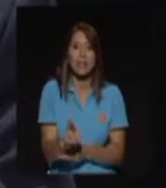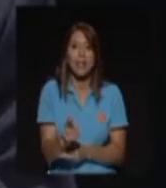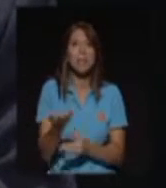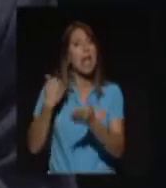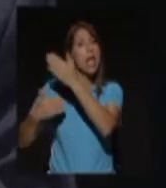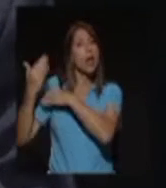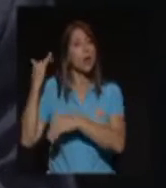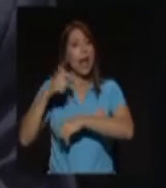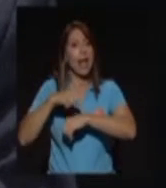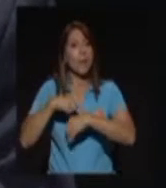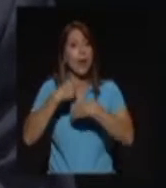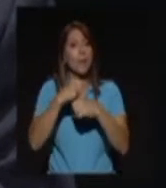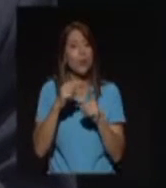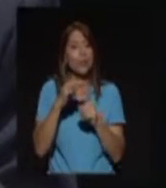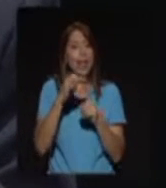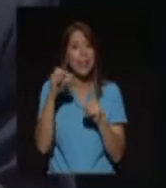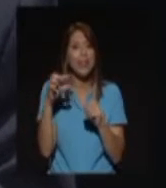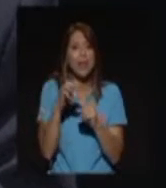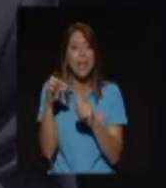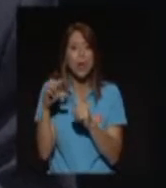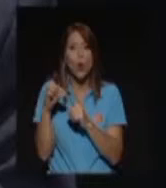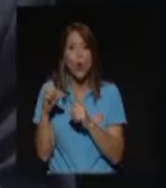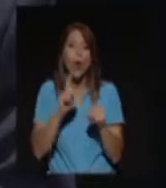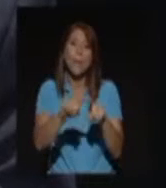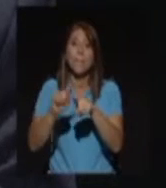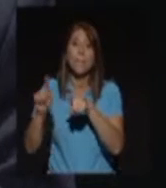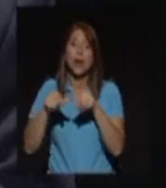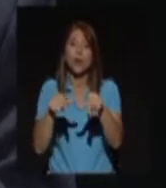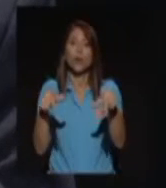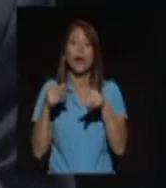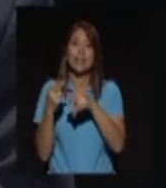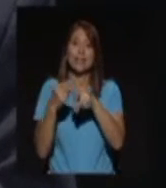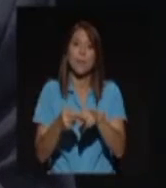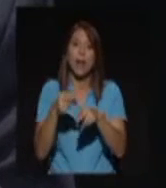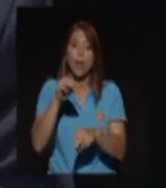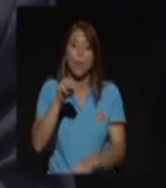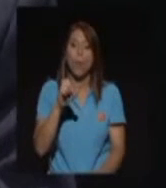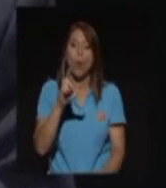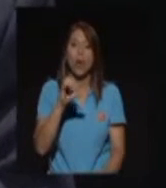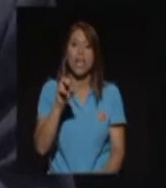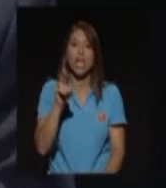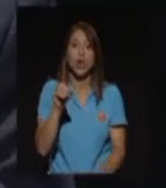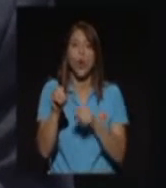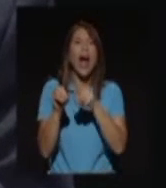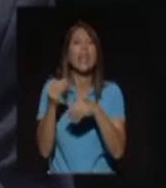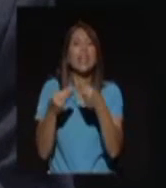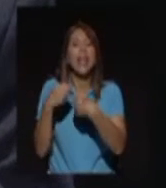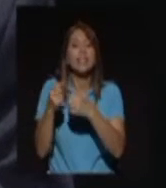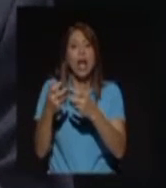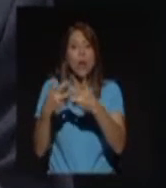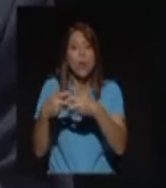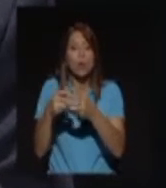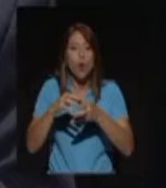el trigo y varios de los lugares que se llaman molino en Costa Rica era porque ahí molían el trigo